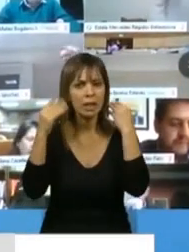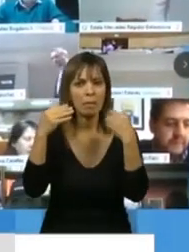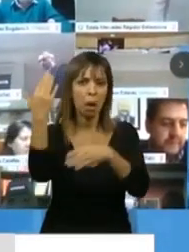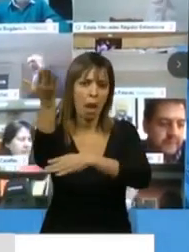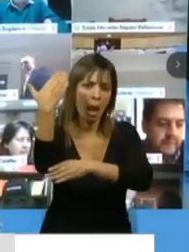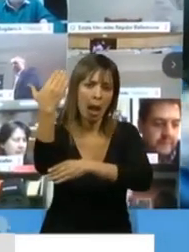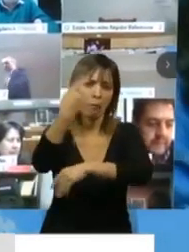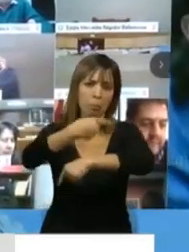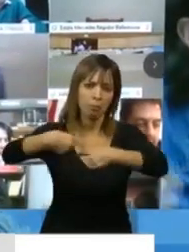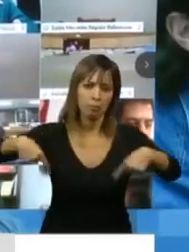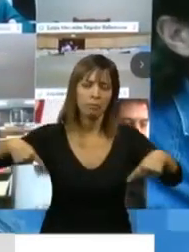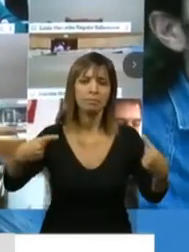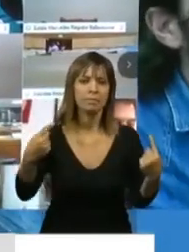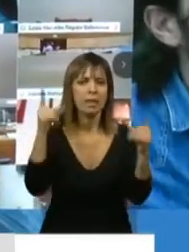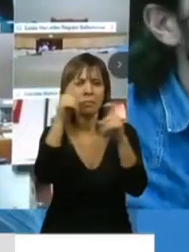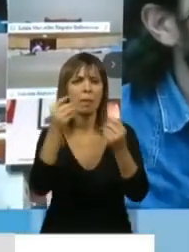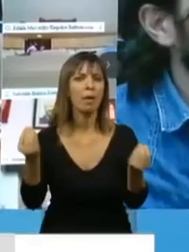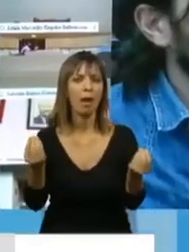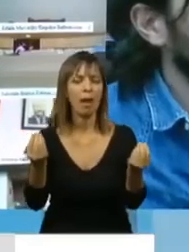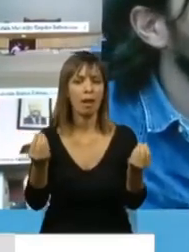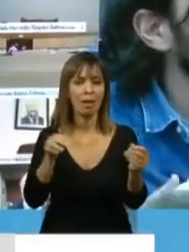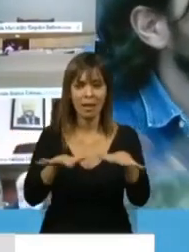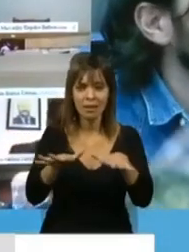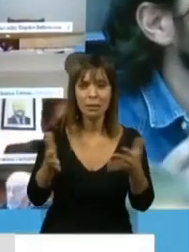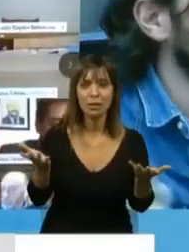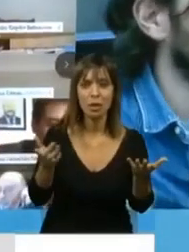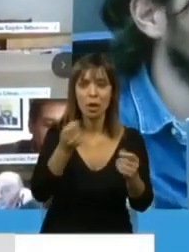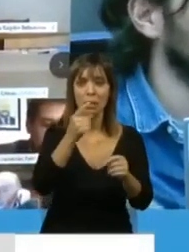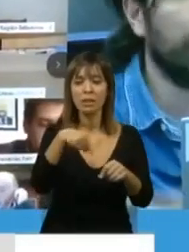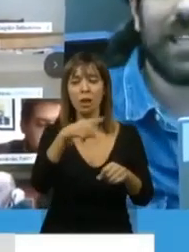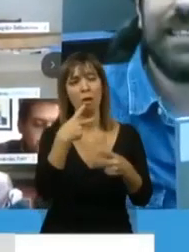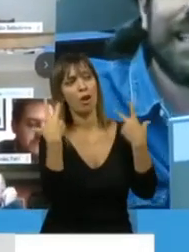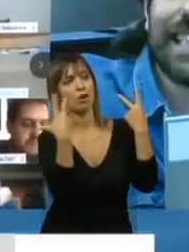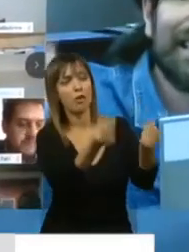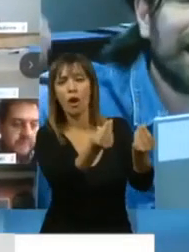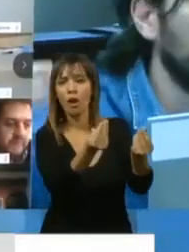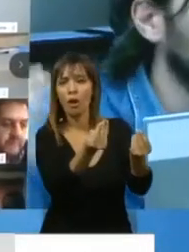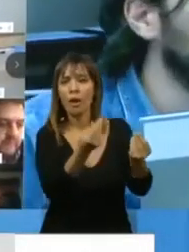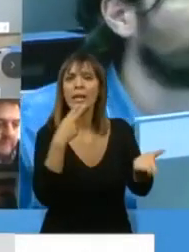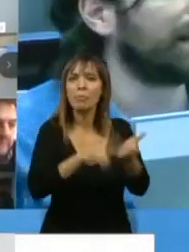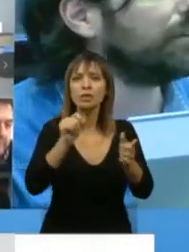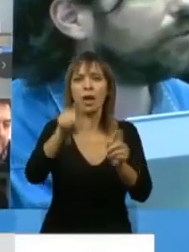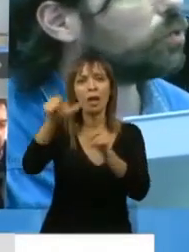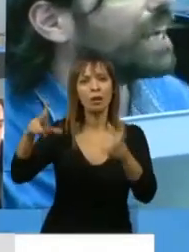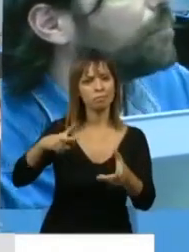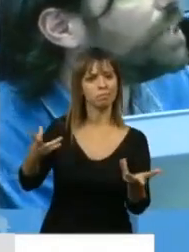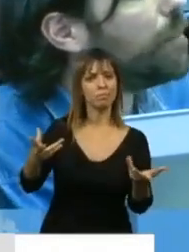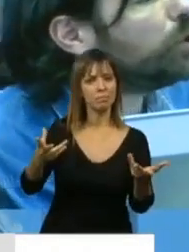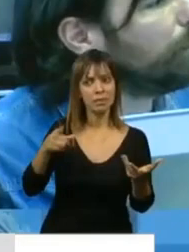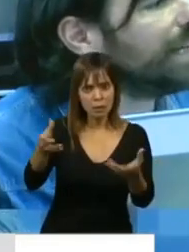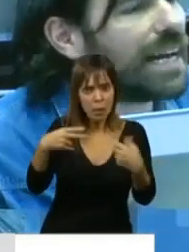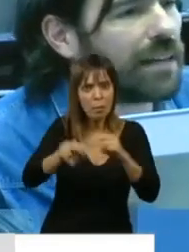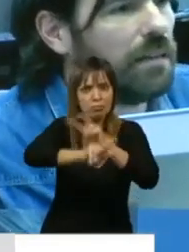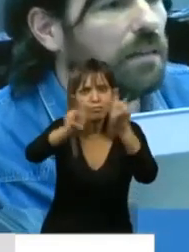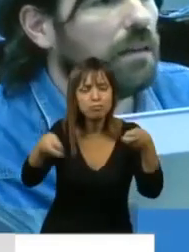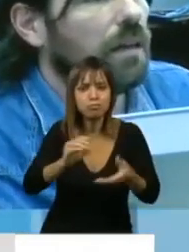discursos, el problema son los hechos, presidente, porque si rechazan tratar un impuesto a las grandes fortunas que podría multiplicar enormemente